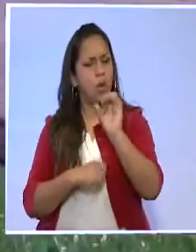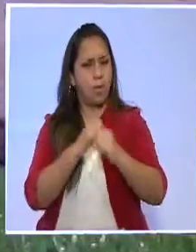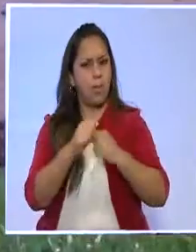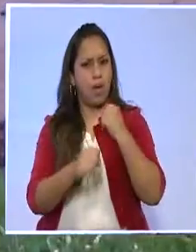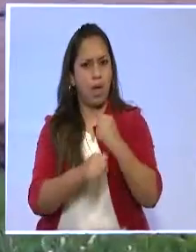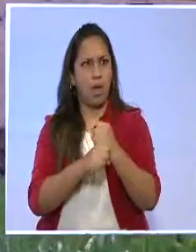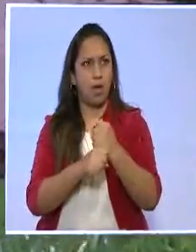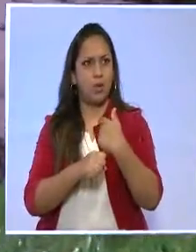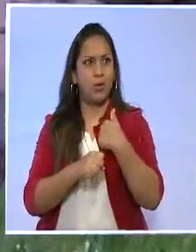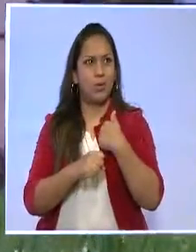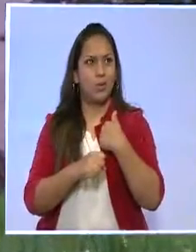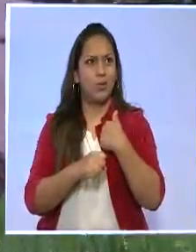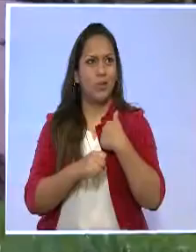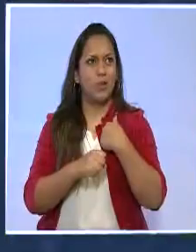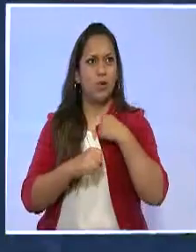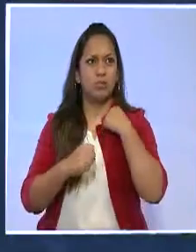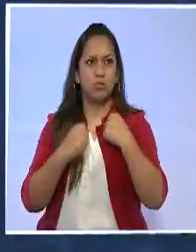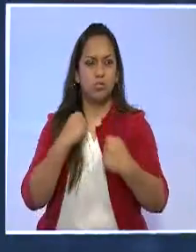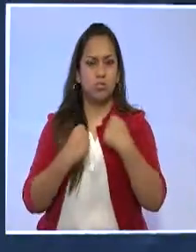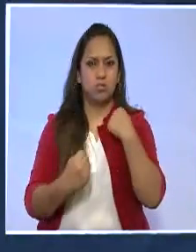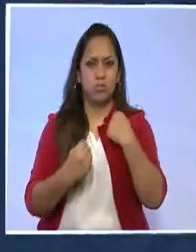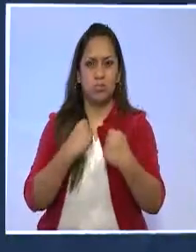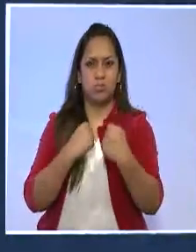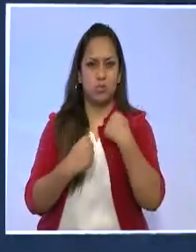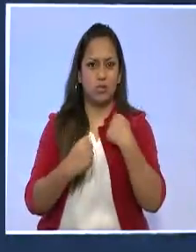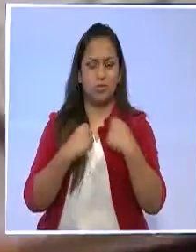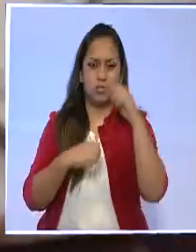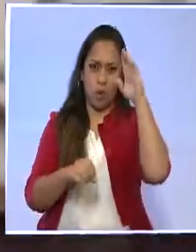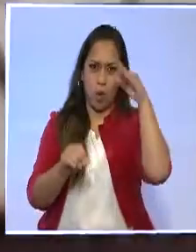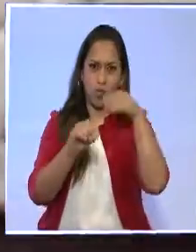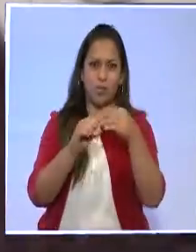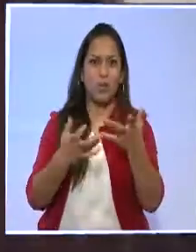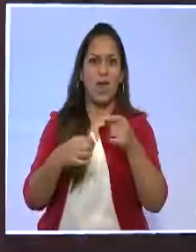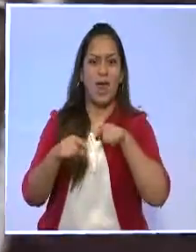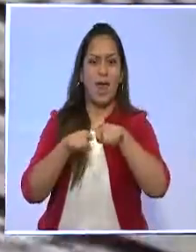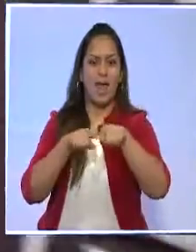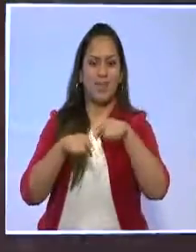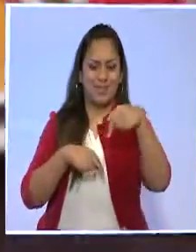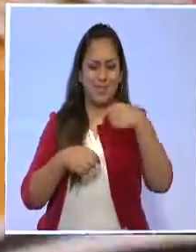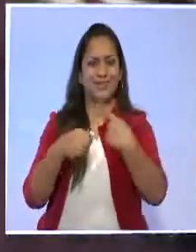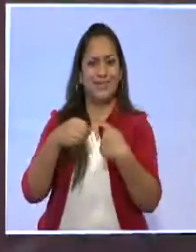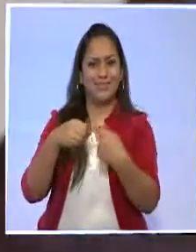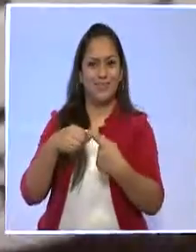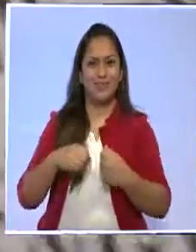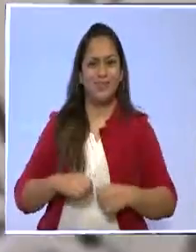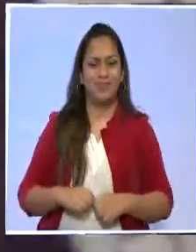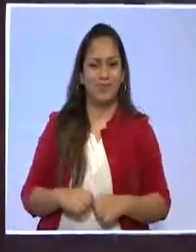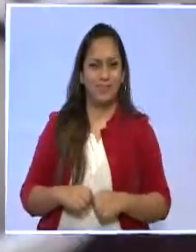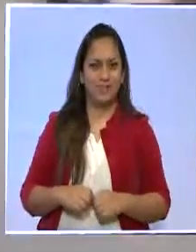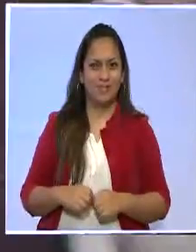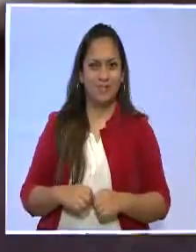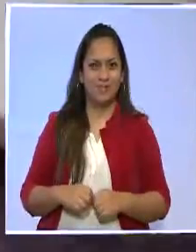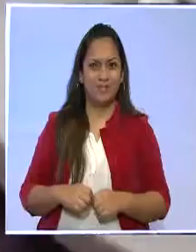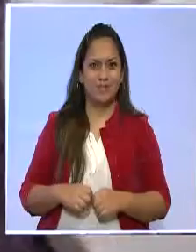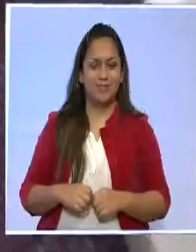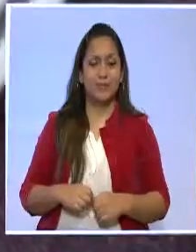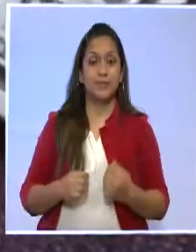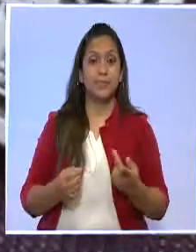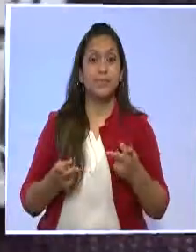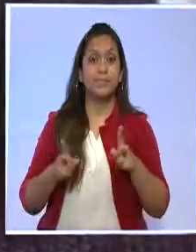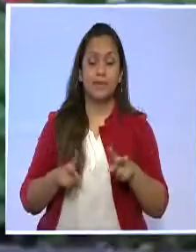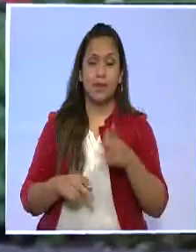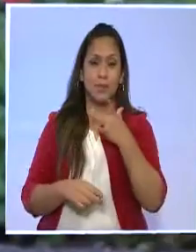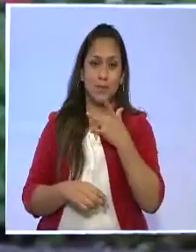entrenar para ella me puse como objetivo las carreras que sean a quinto también me gusta subir a la montaña